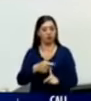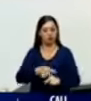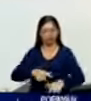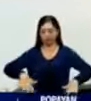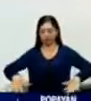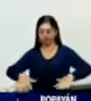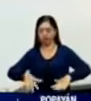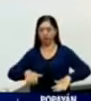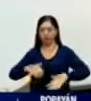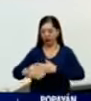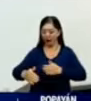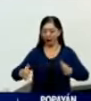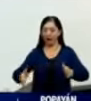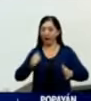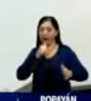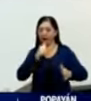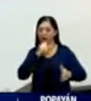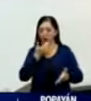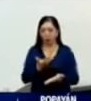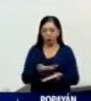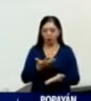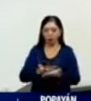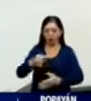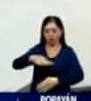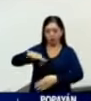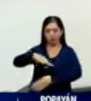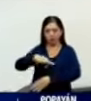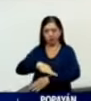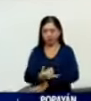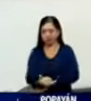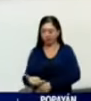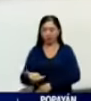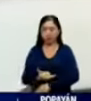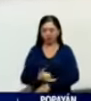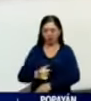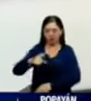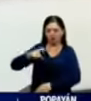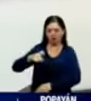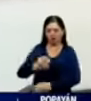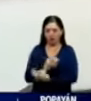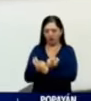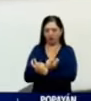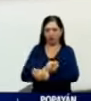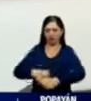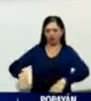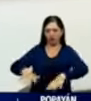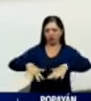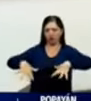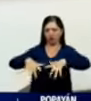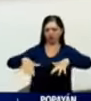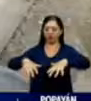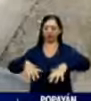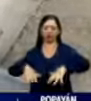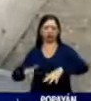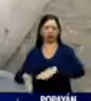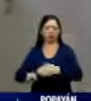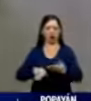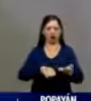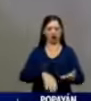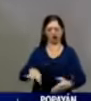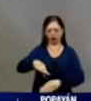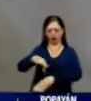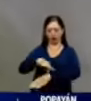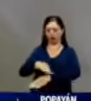estos sumideros o cajas de aguas lluvias, colocamos allí larvicida para eliminar estos